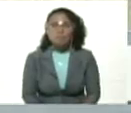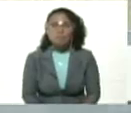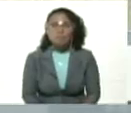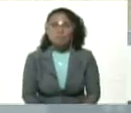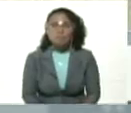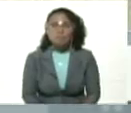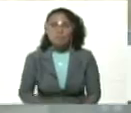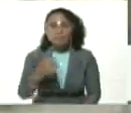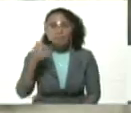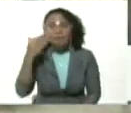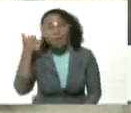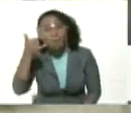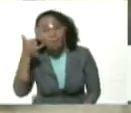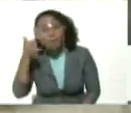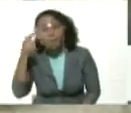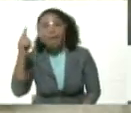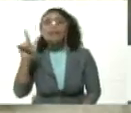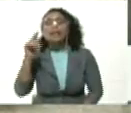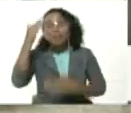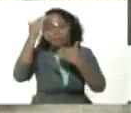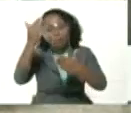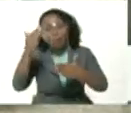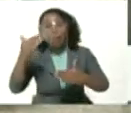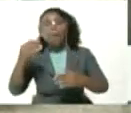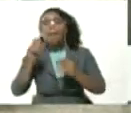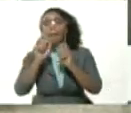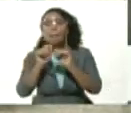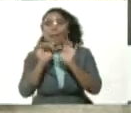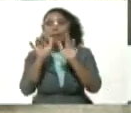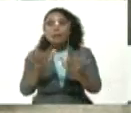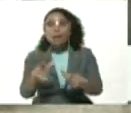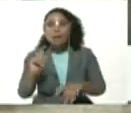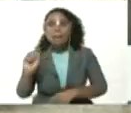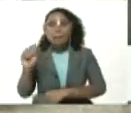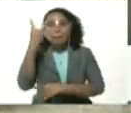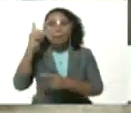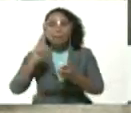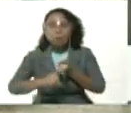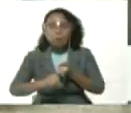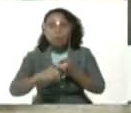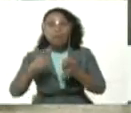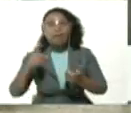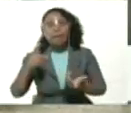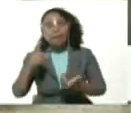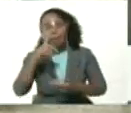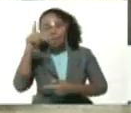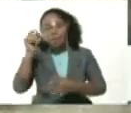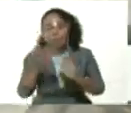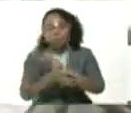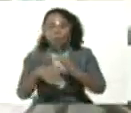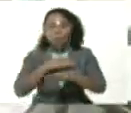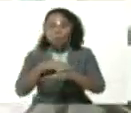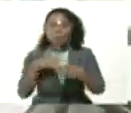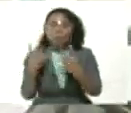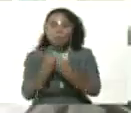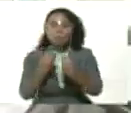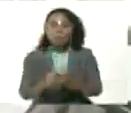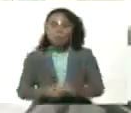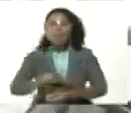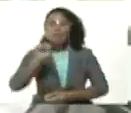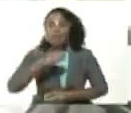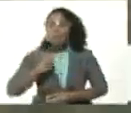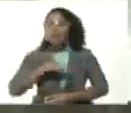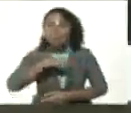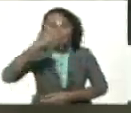Saludos, hermano presidente. Saludos y bendiciones. Igualmente a la primera combatiente, la vicepresidenta y los ministros que lo acompañan. Sí, aquí estamos